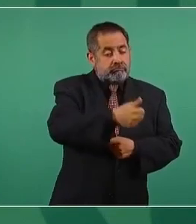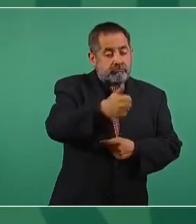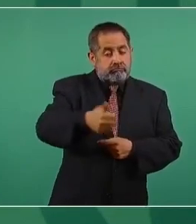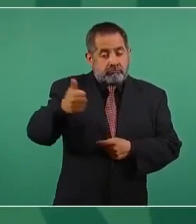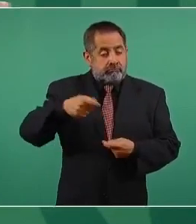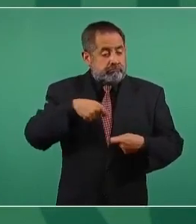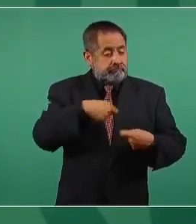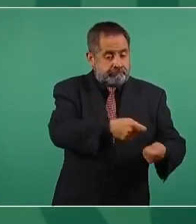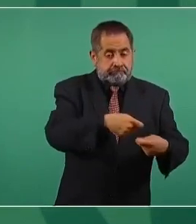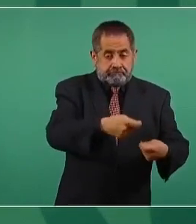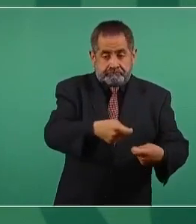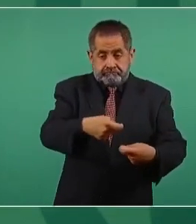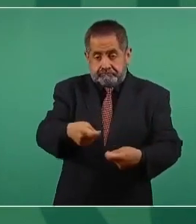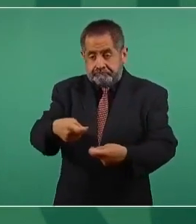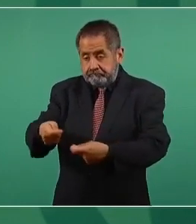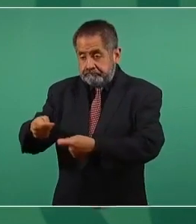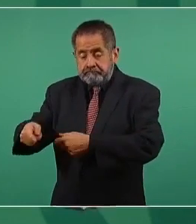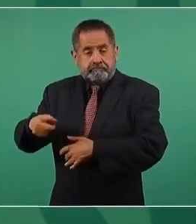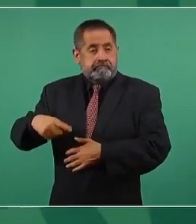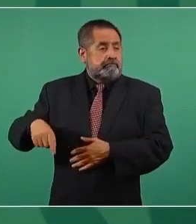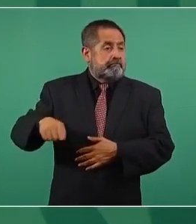ellos